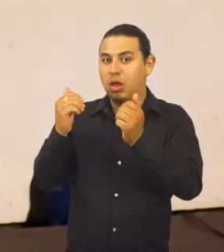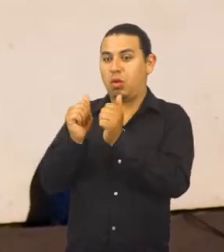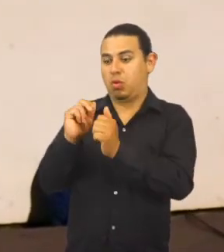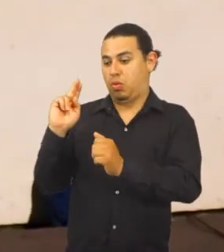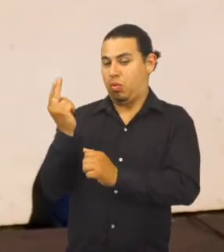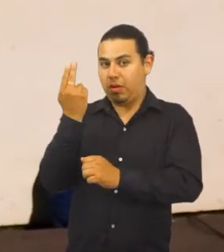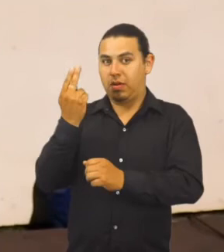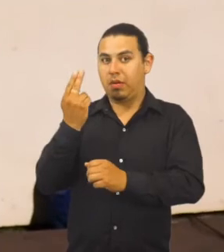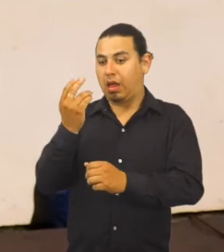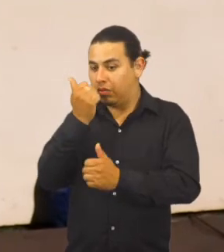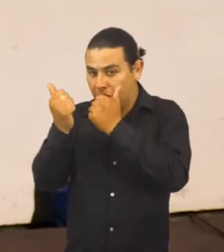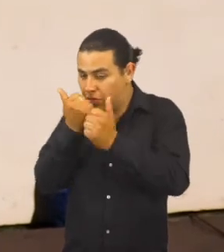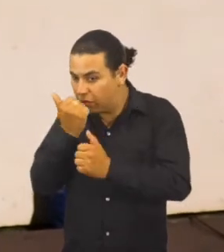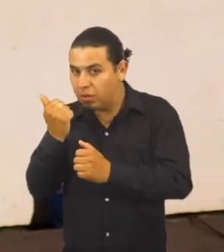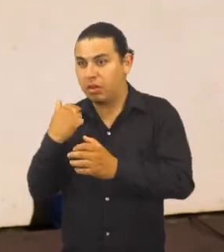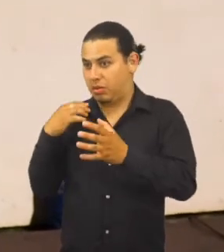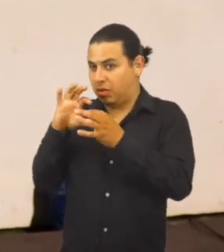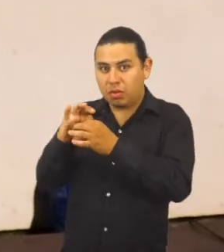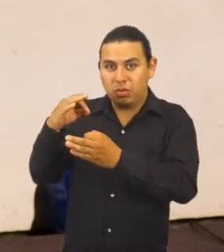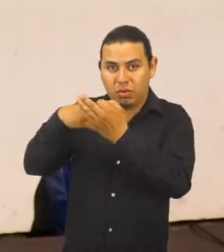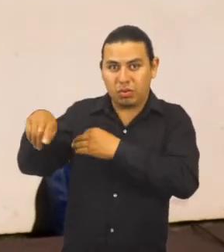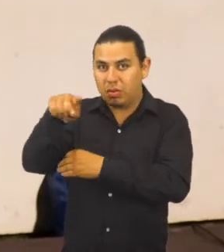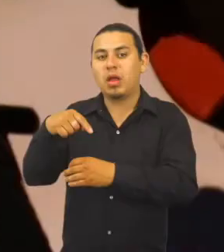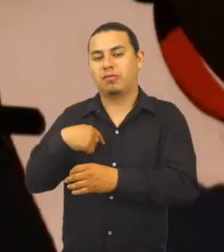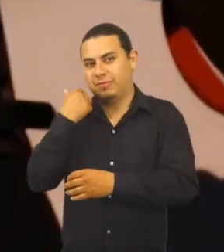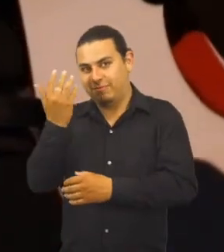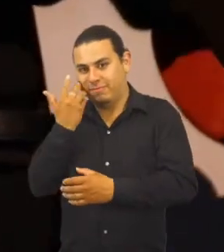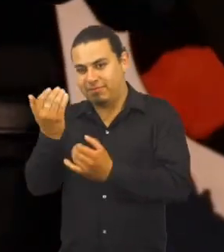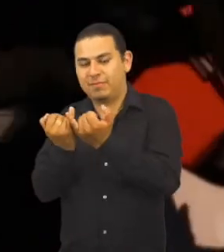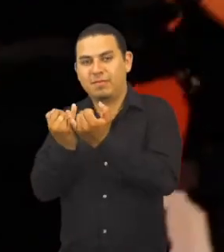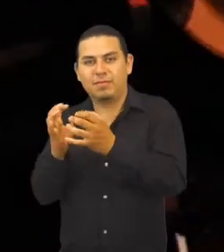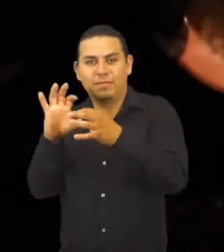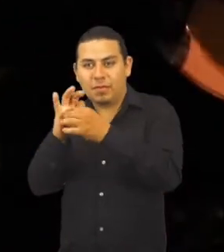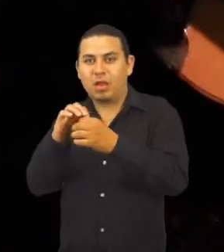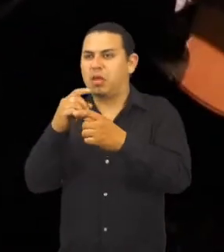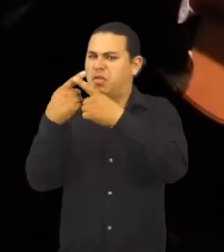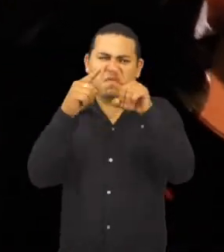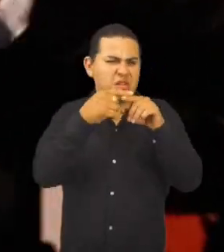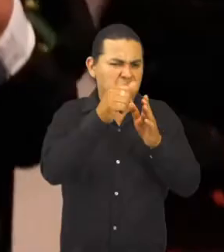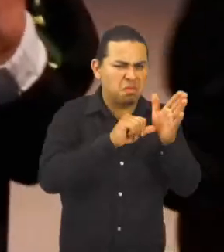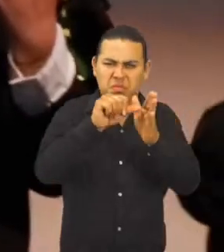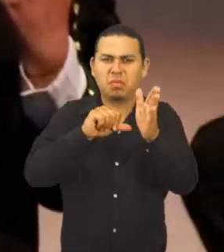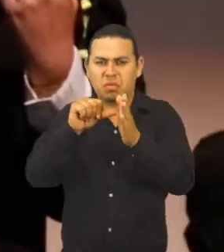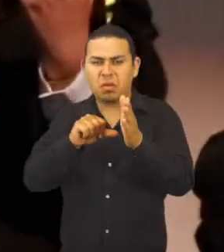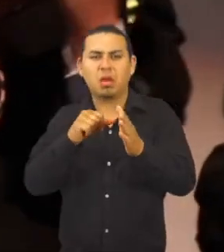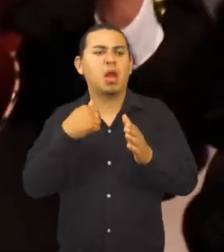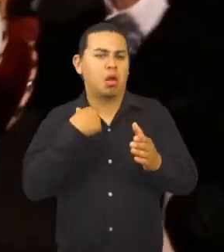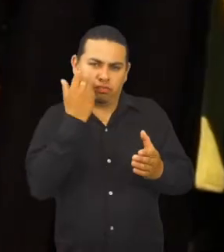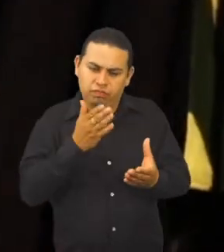Tuna Universitaria, con renovados todos los jóvenes, pertenecen a alguna facultad, alguna